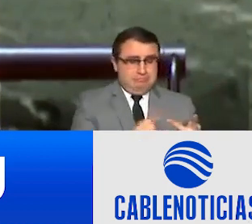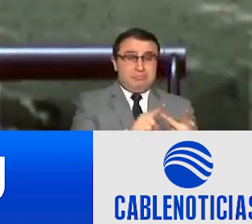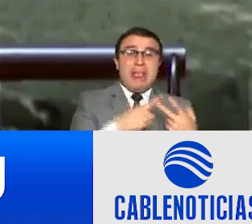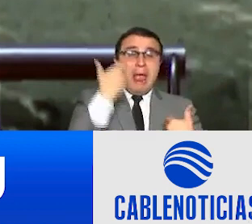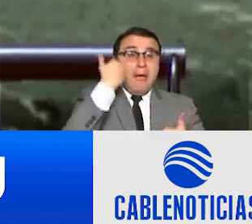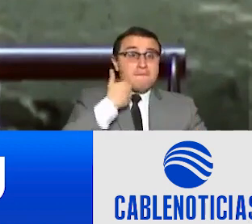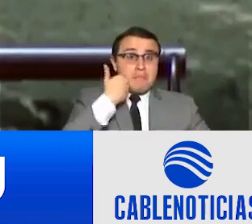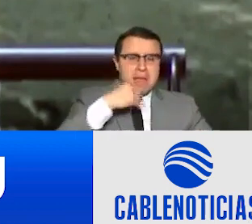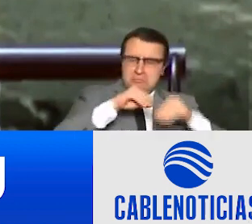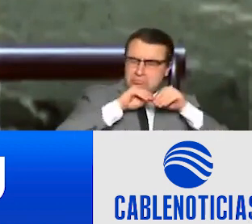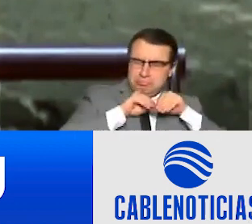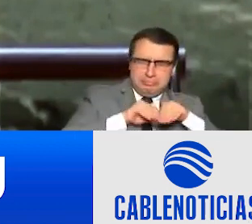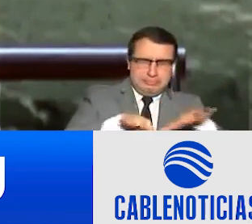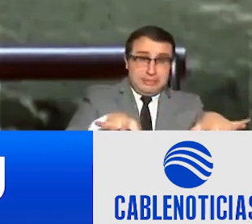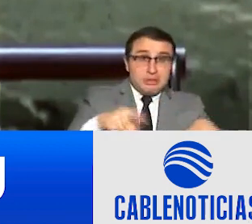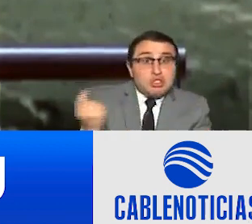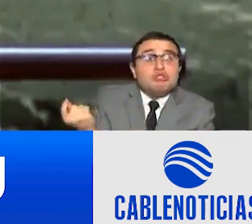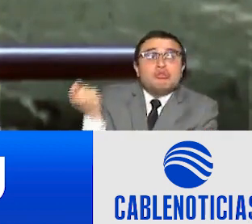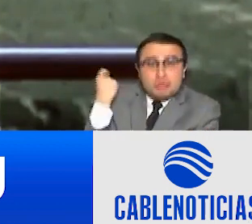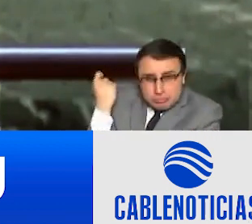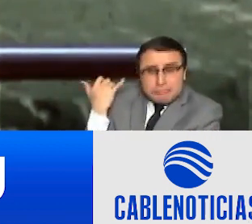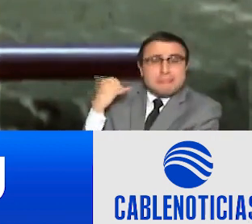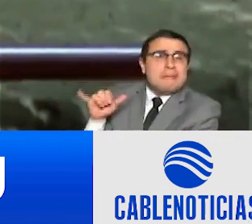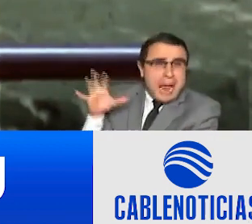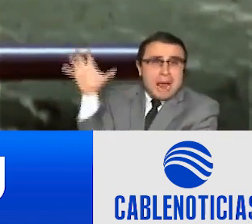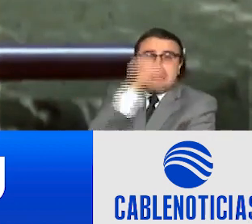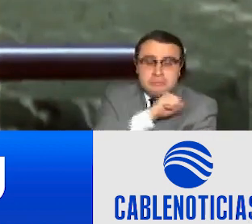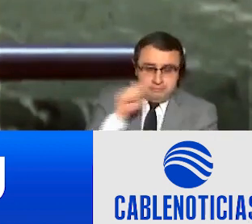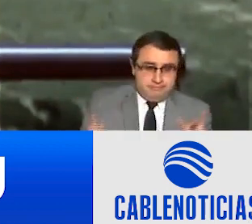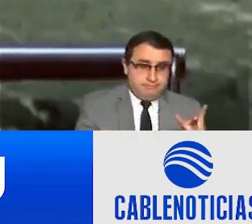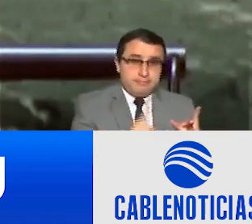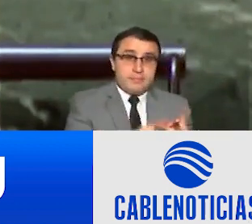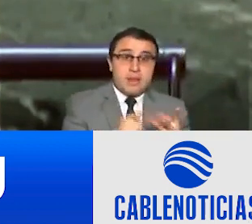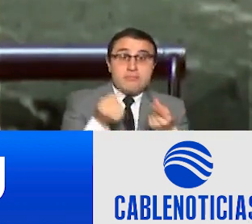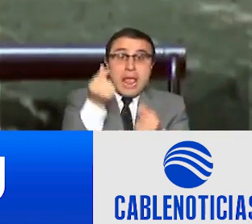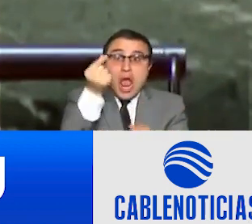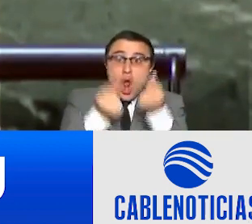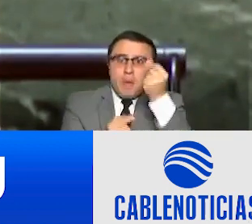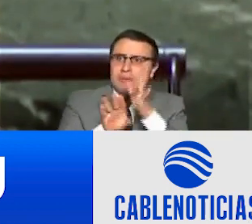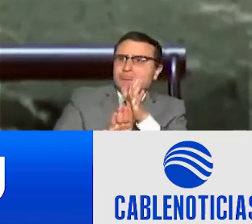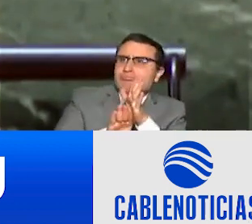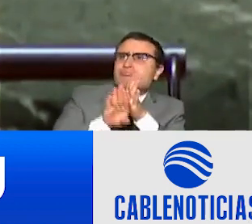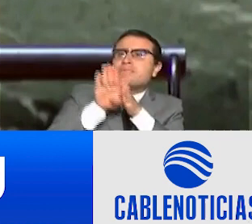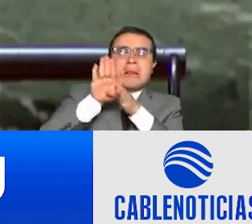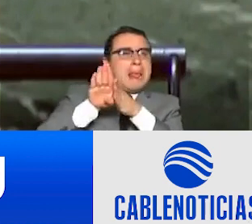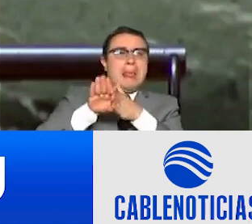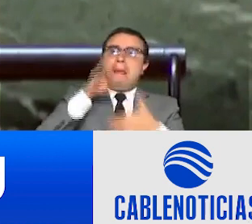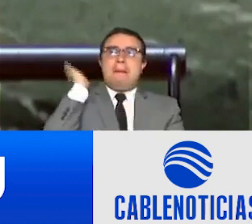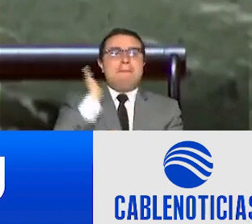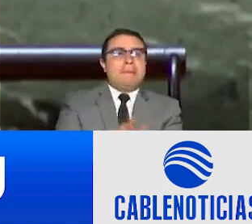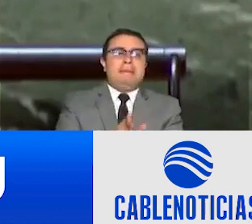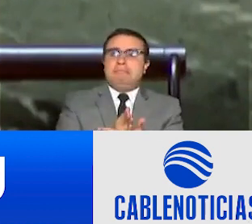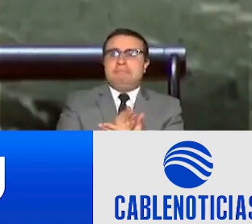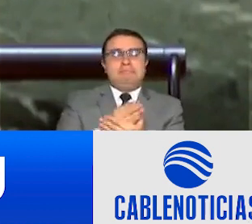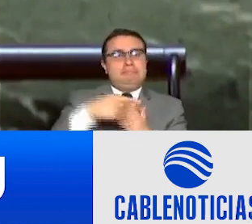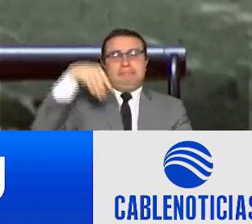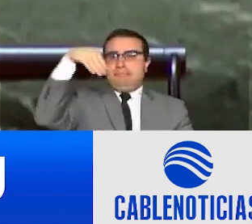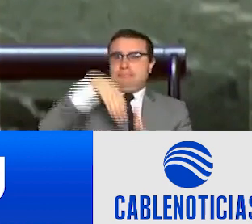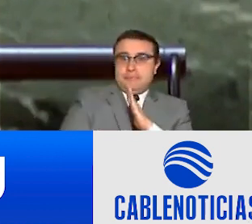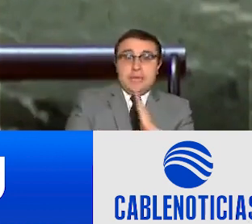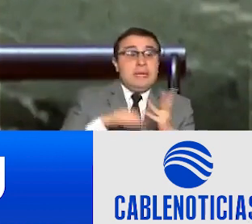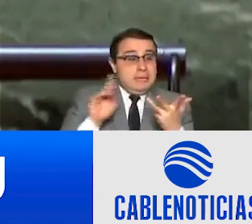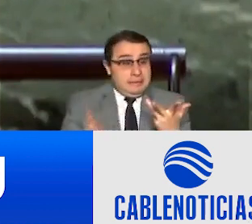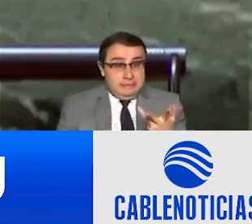vivir, trae el estancamiento económico y en el fondo trae la guerra.